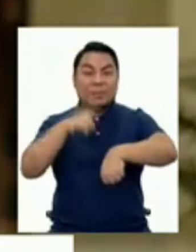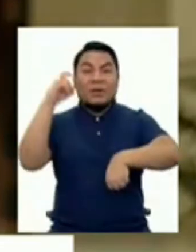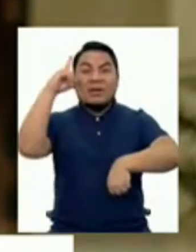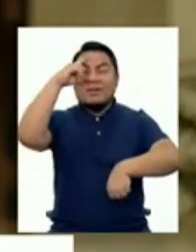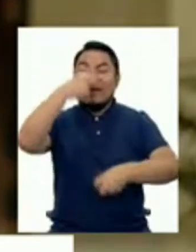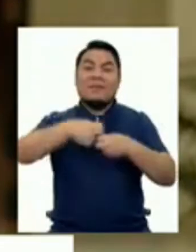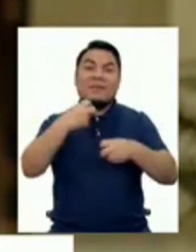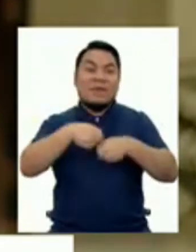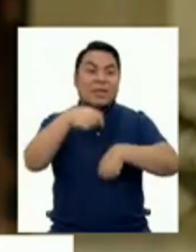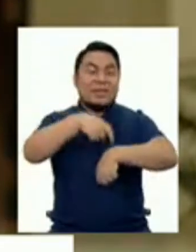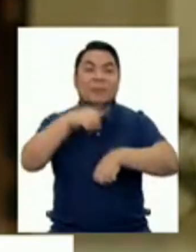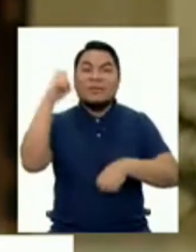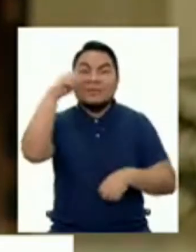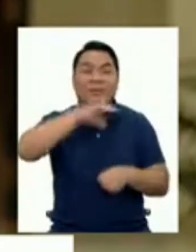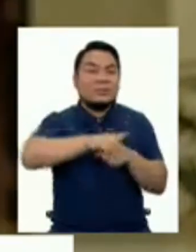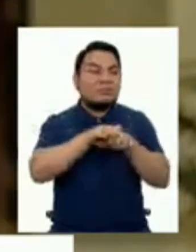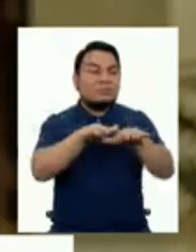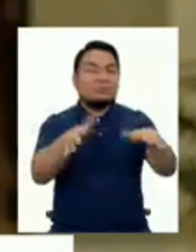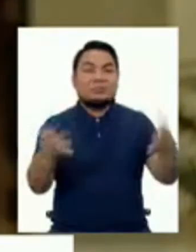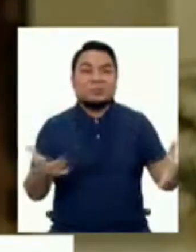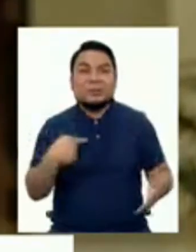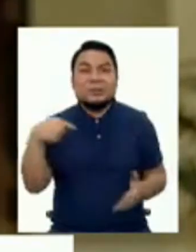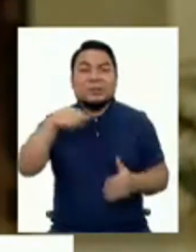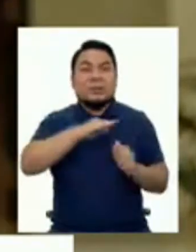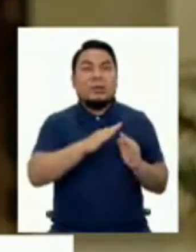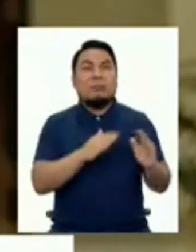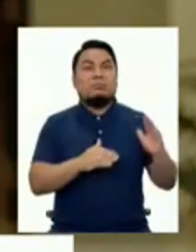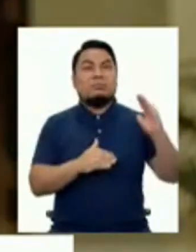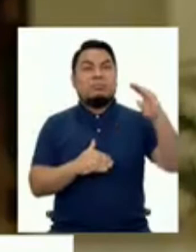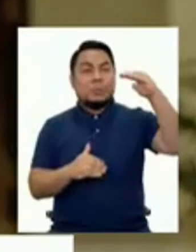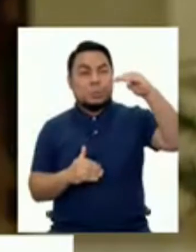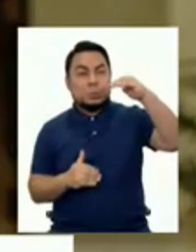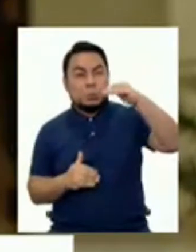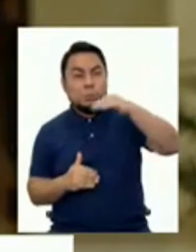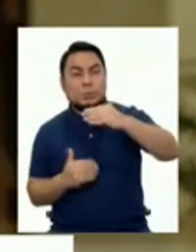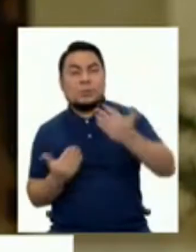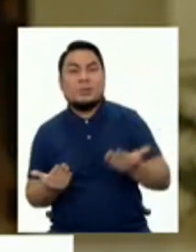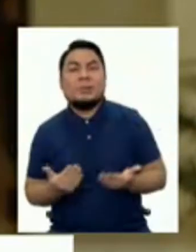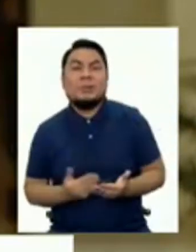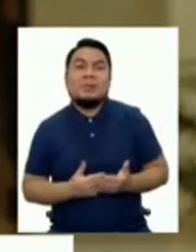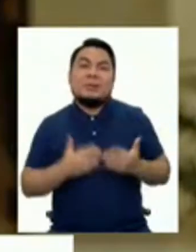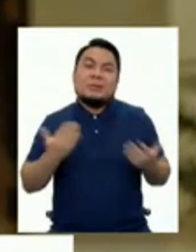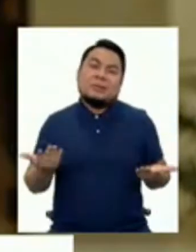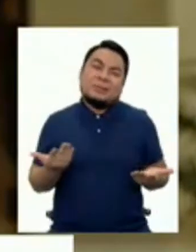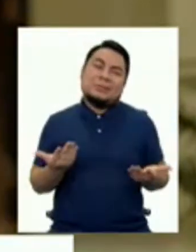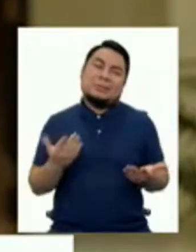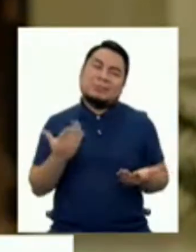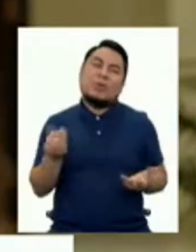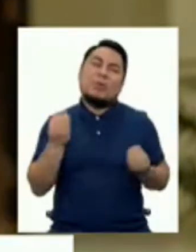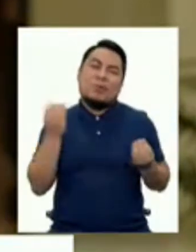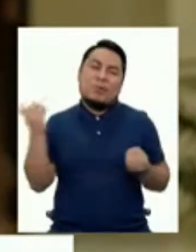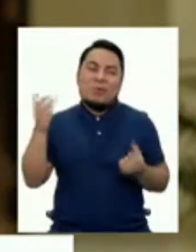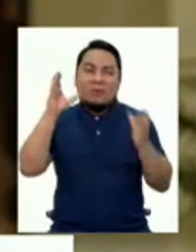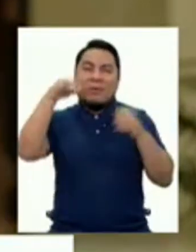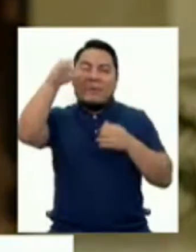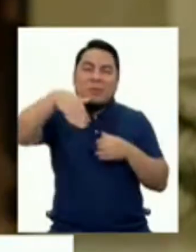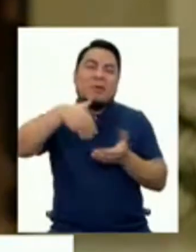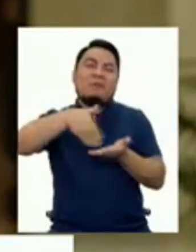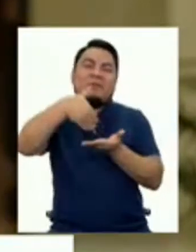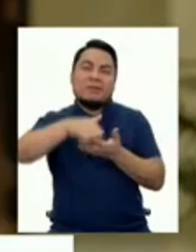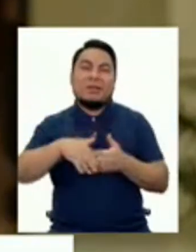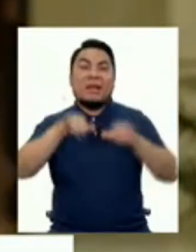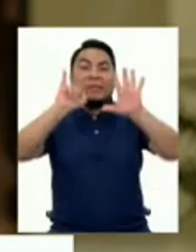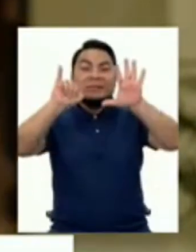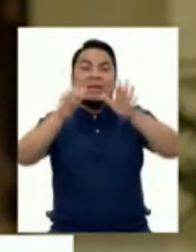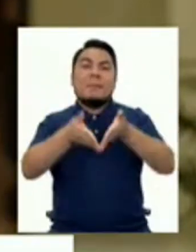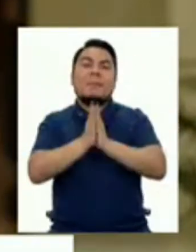emergencia, saliendo recién de los efectos más duros de la pandemia, nos parece un exceso, ¿no? O sea, 6 pedidos